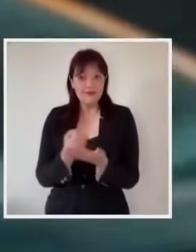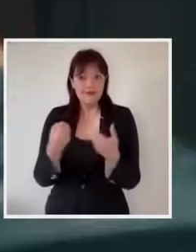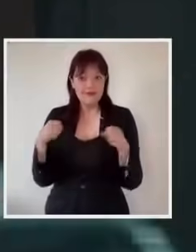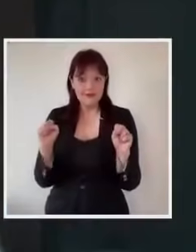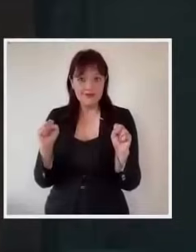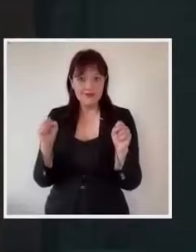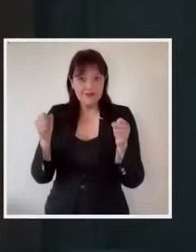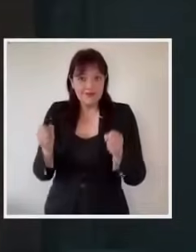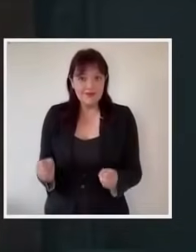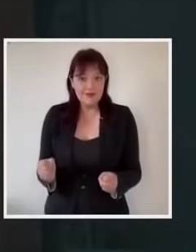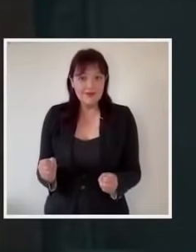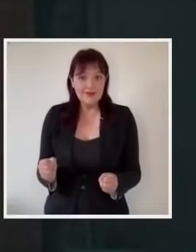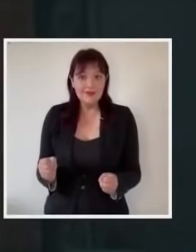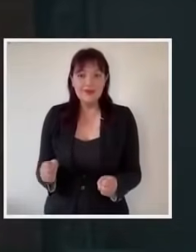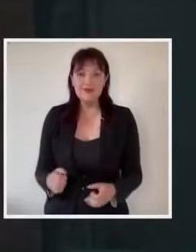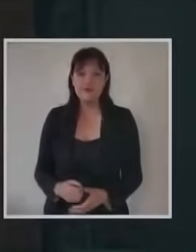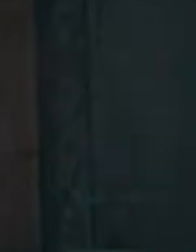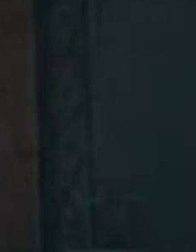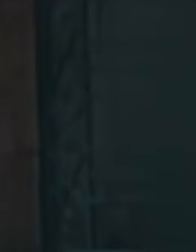Ahora será posible.